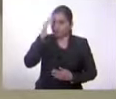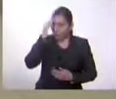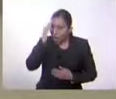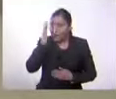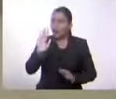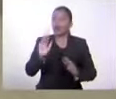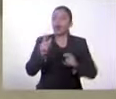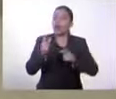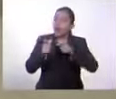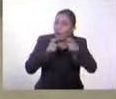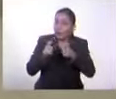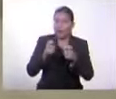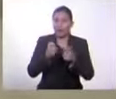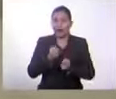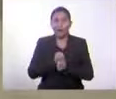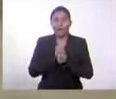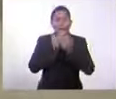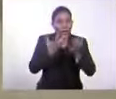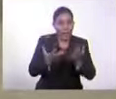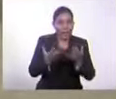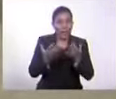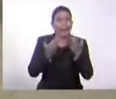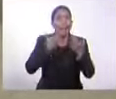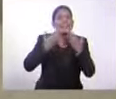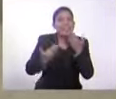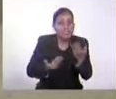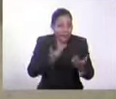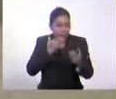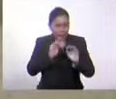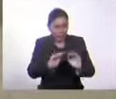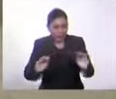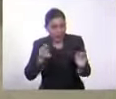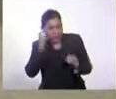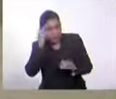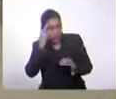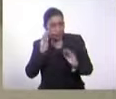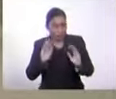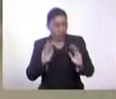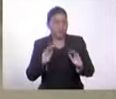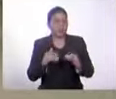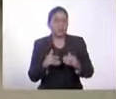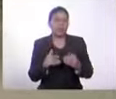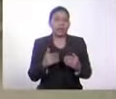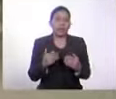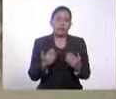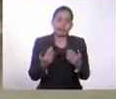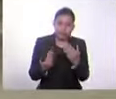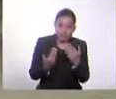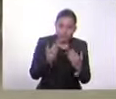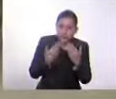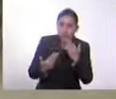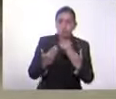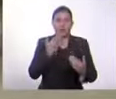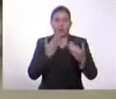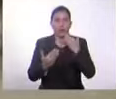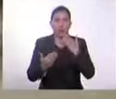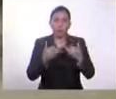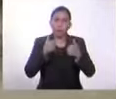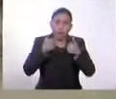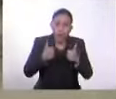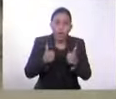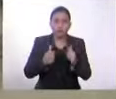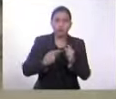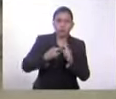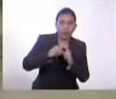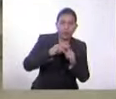¿verdad?, forma con los niños y niñas. Es decir, nosotros podemos siempre hablarle de una manera muy buena a los niños sobre